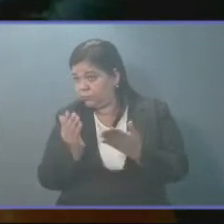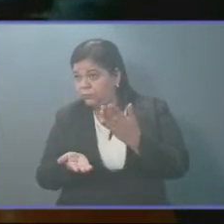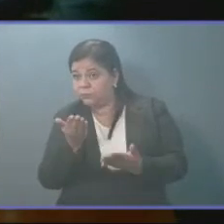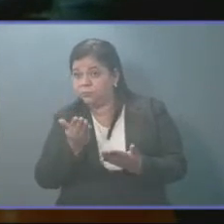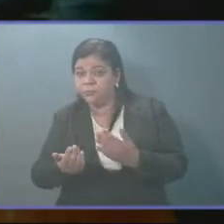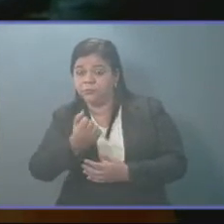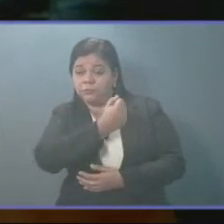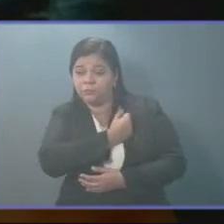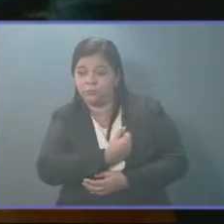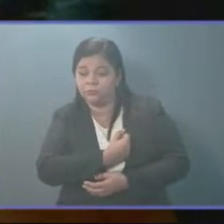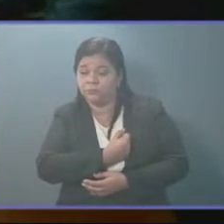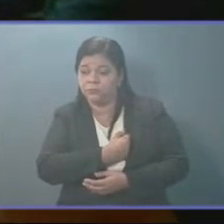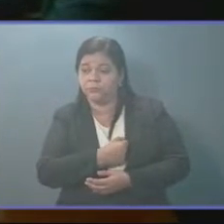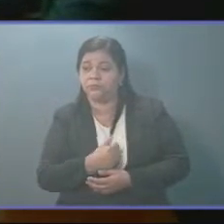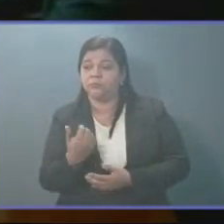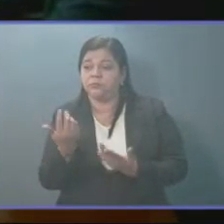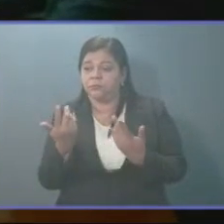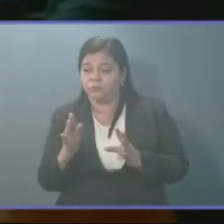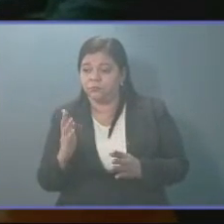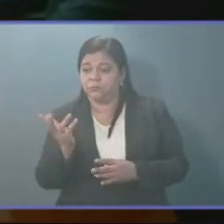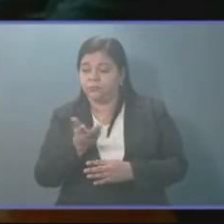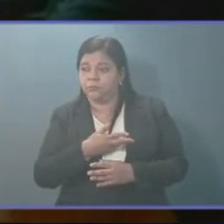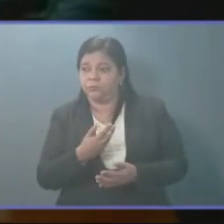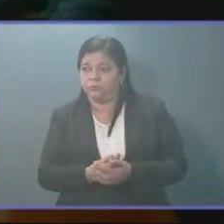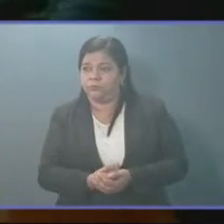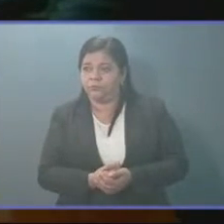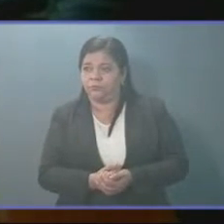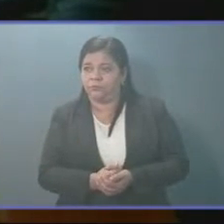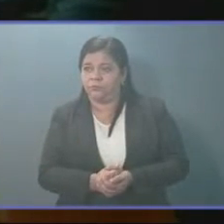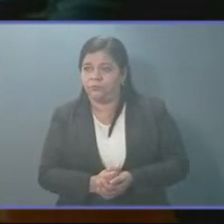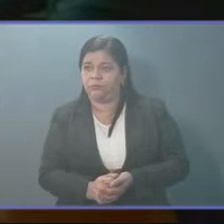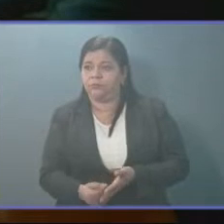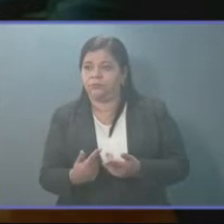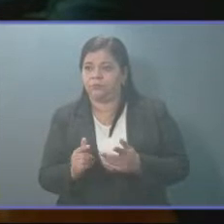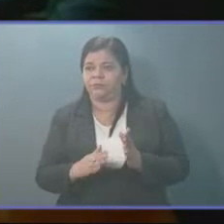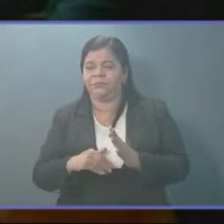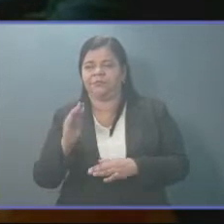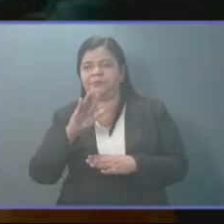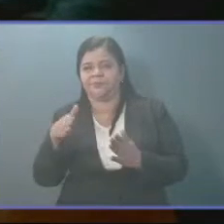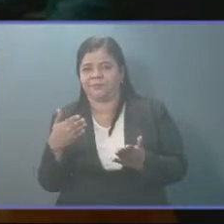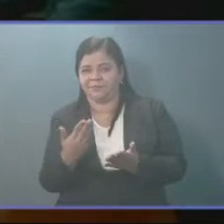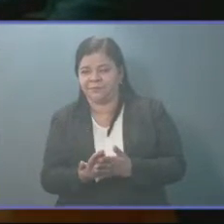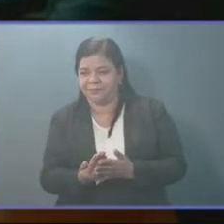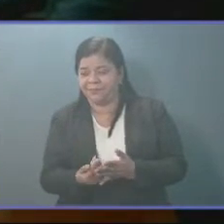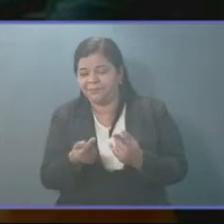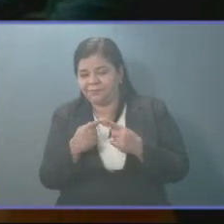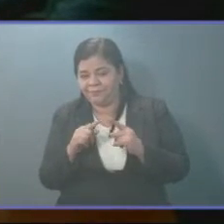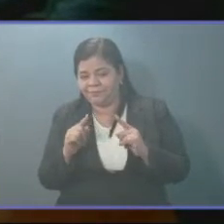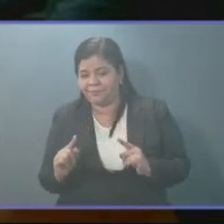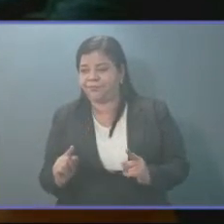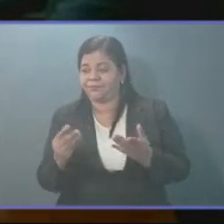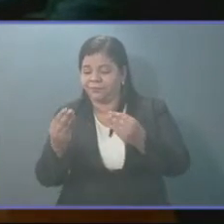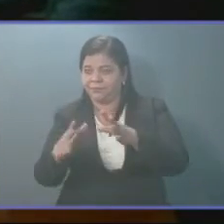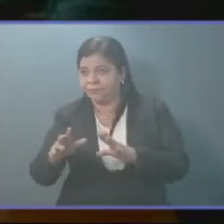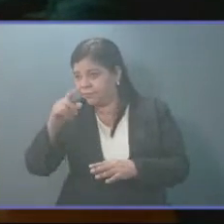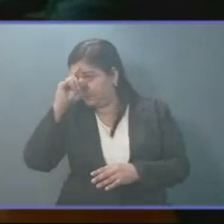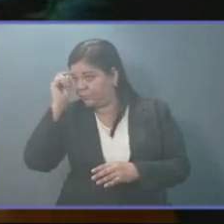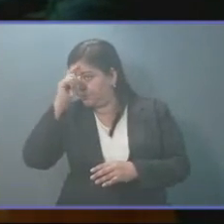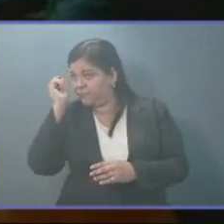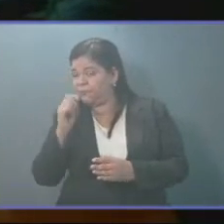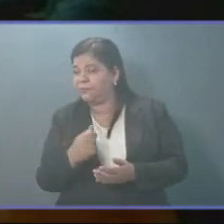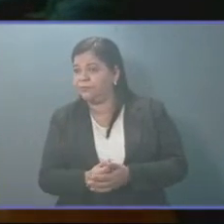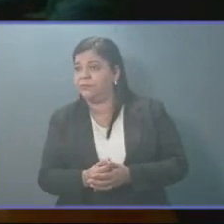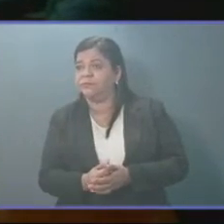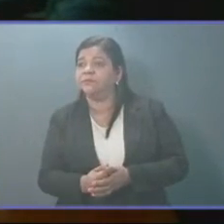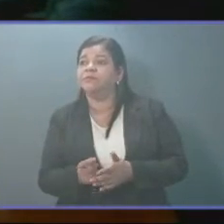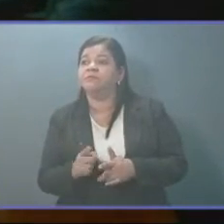sufrió un despido injustificado y por eso demanda. Pero aparte de que ha perdido su empleo,